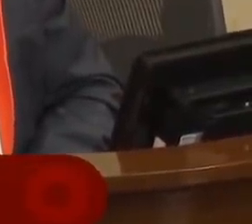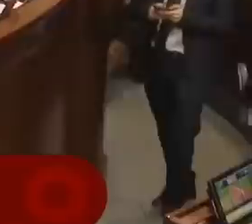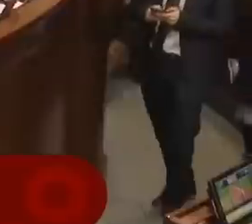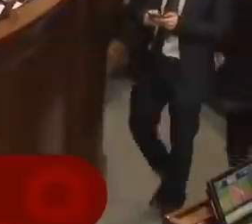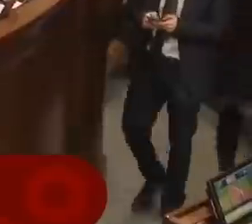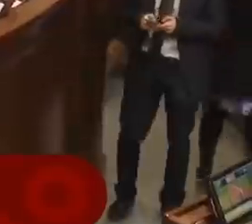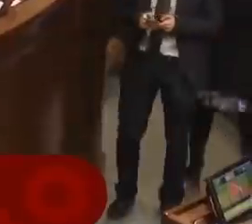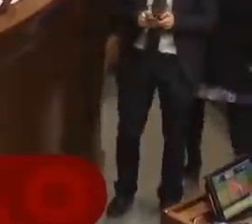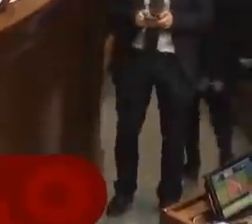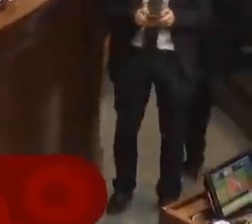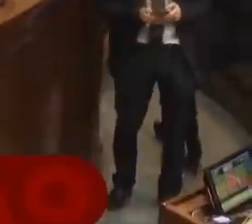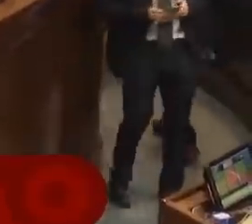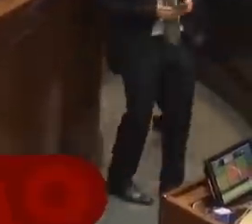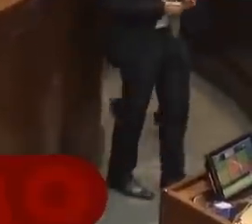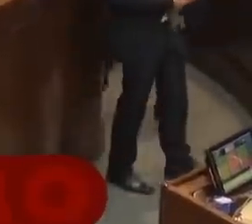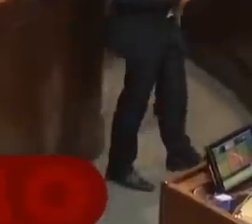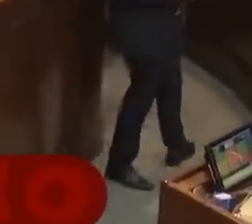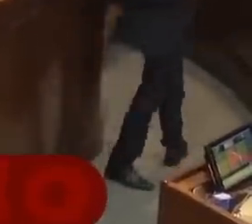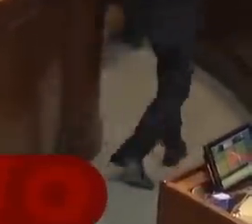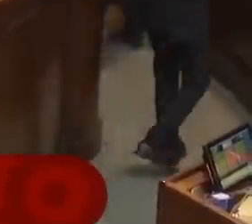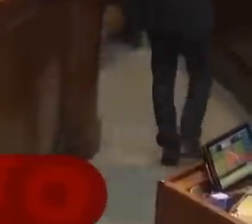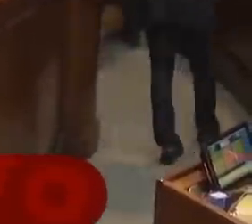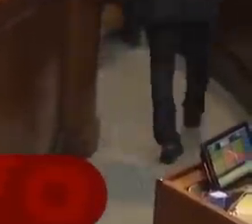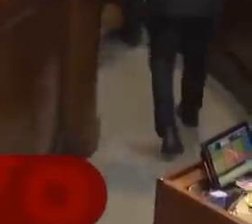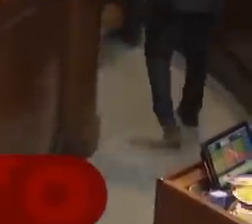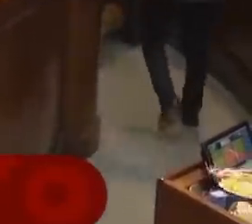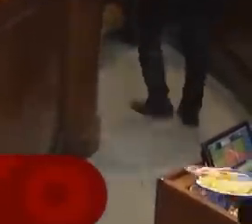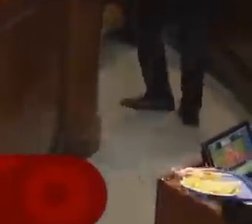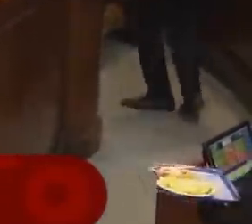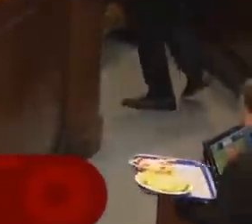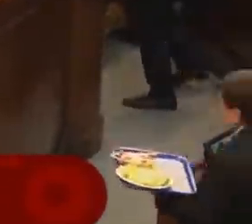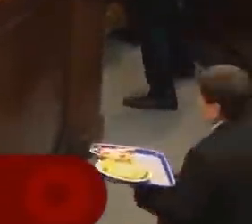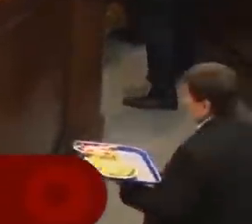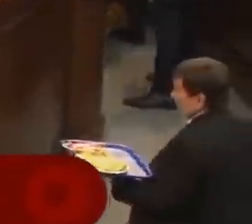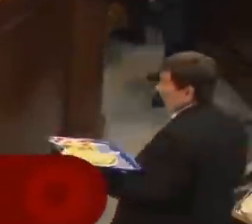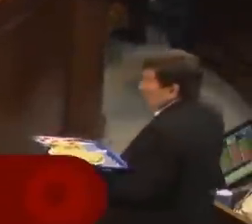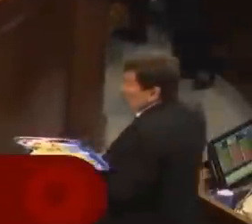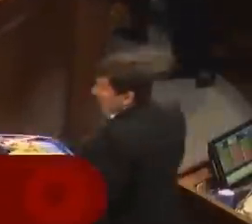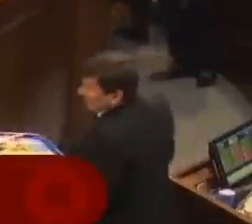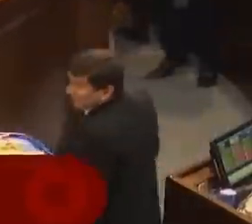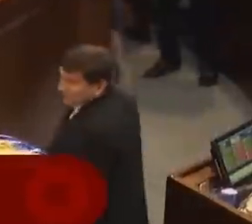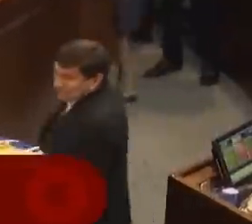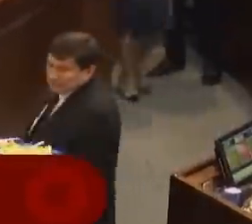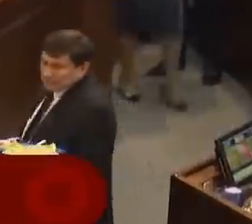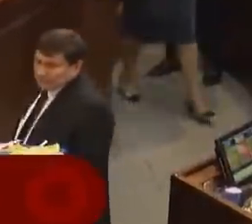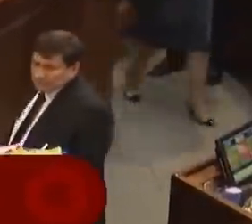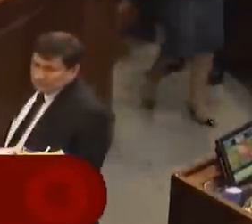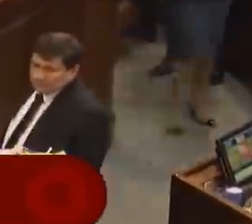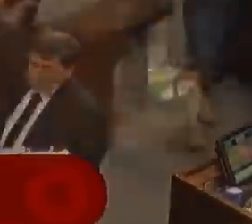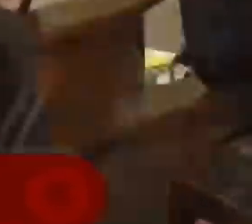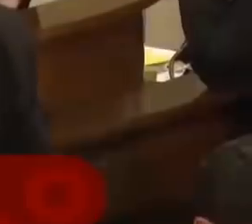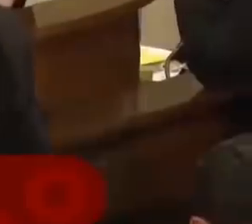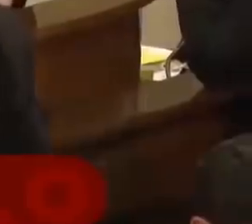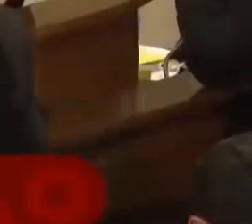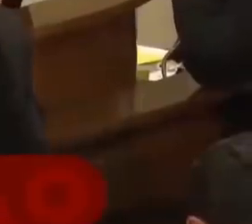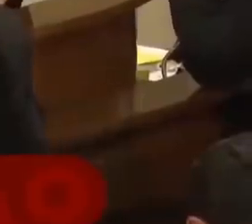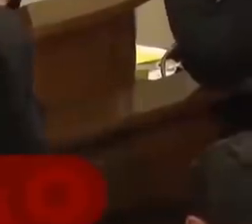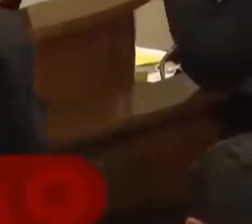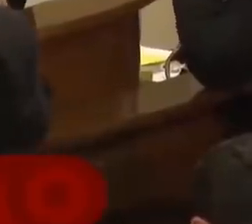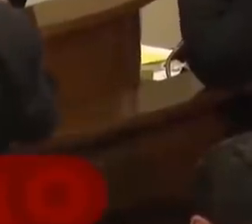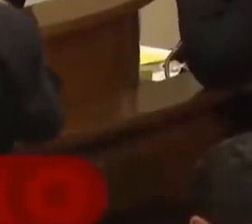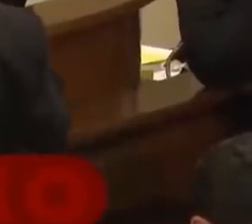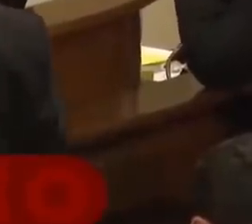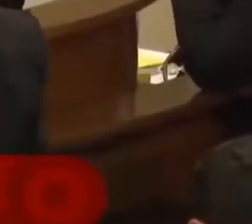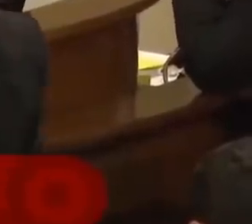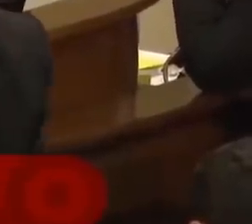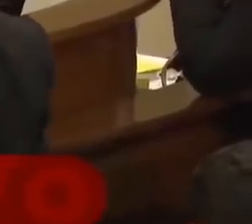presidente del Senado en 2018 y quien se retiró para dejar en su lugar al condenado congresista Eduardo Pulgar,